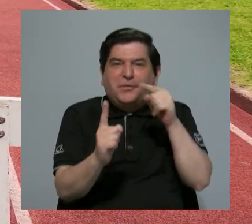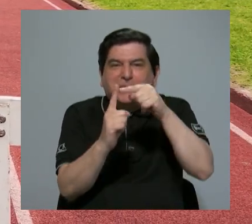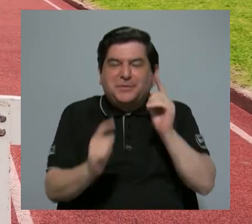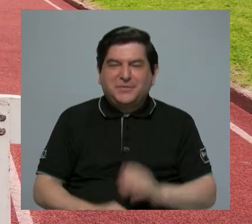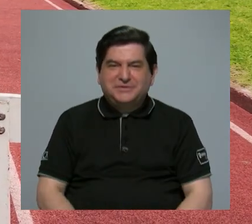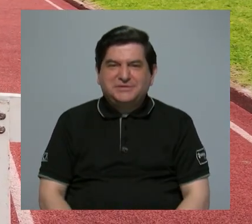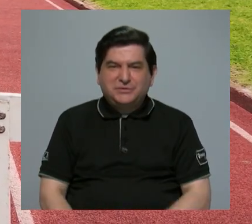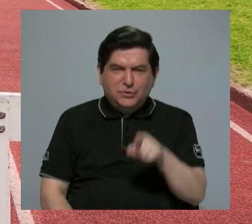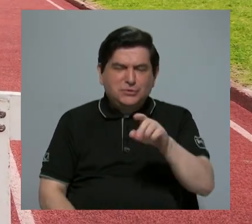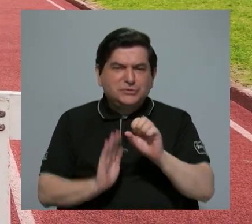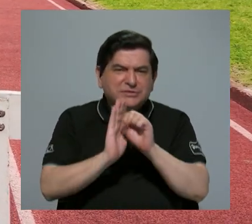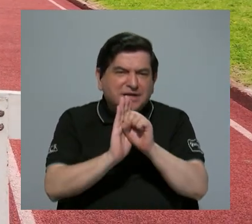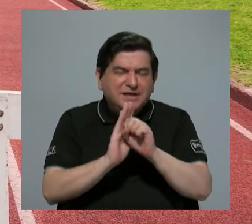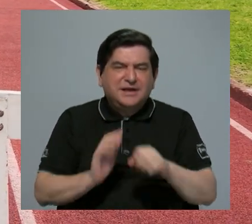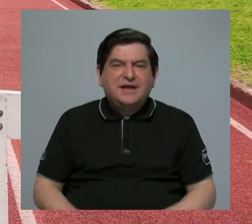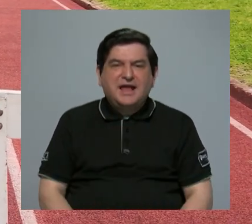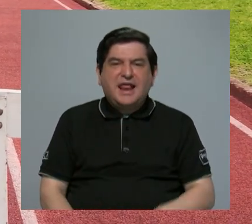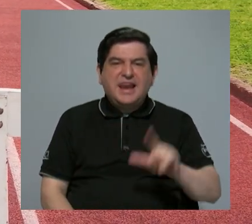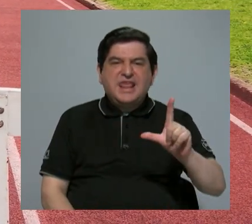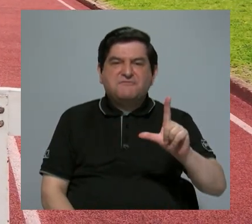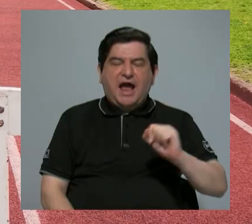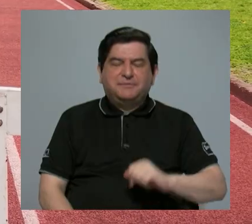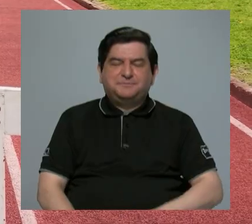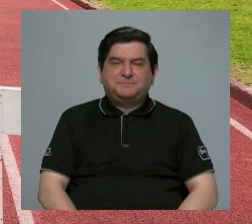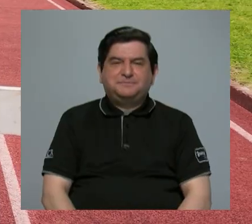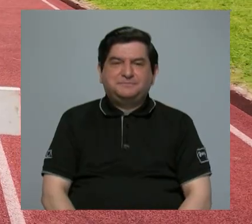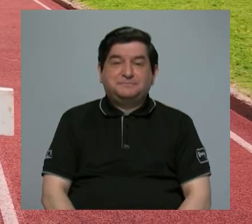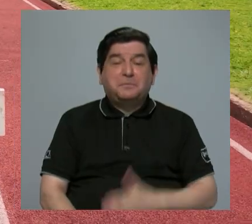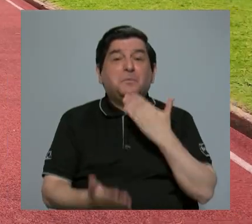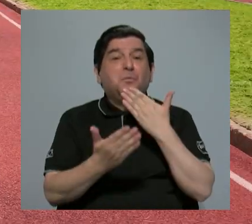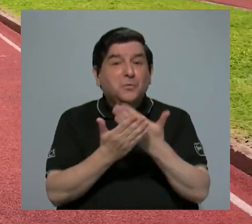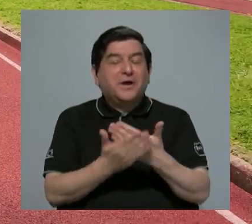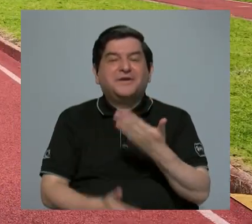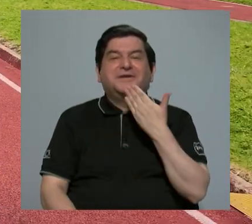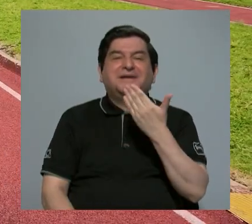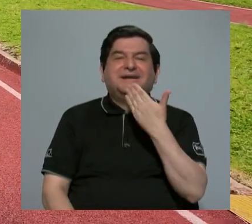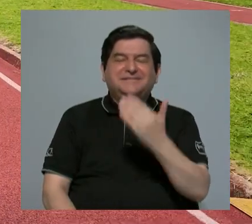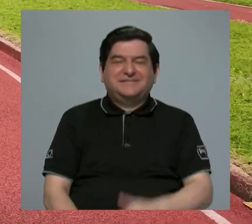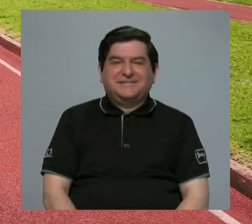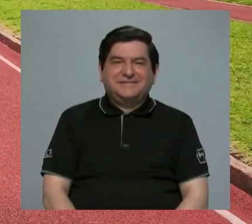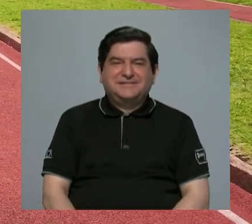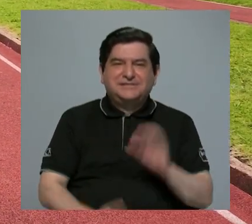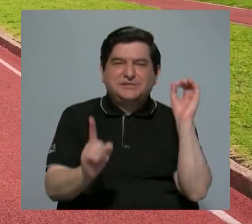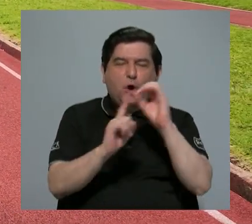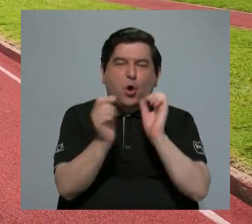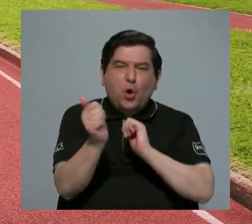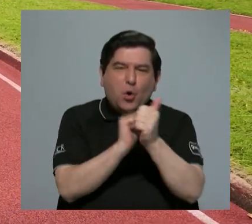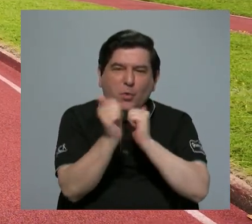propósito. ¿Y qué signo es? Libra. Buen signo. Gracias.